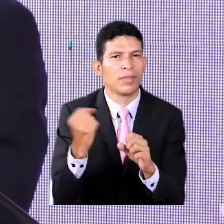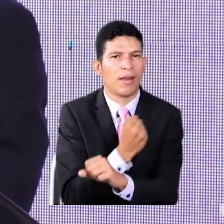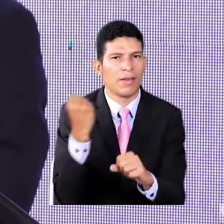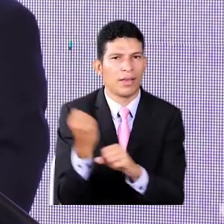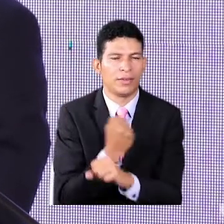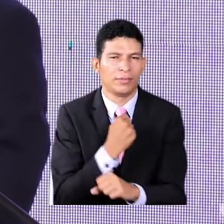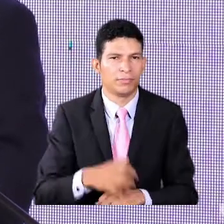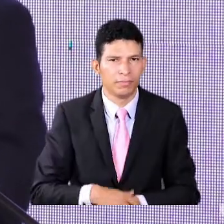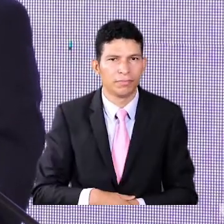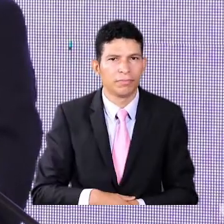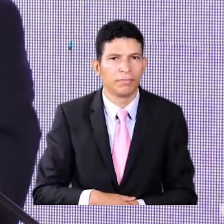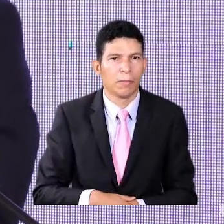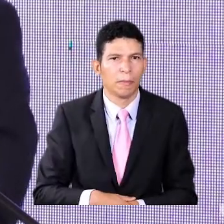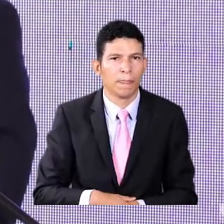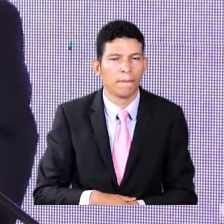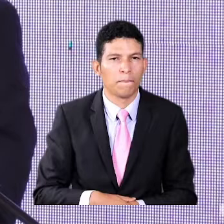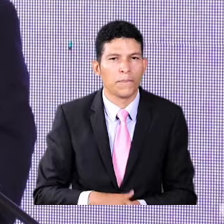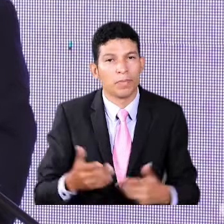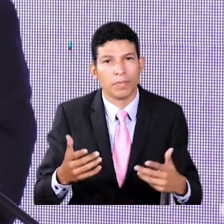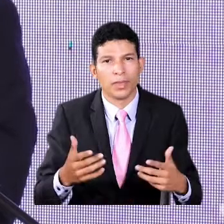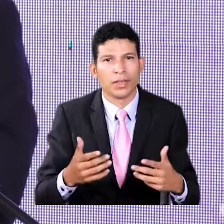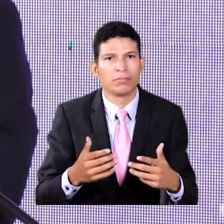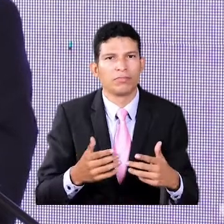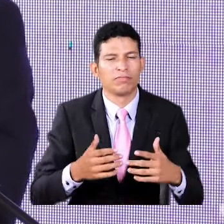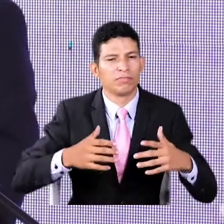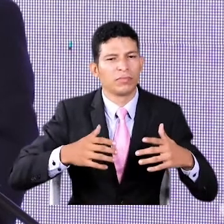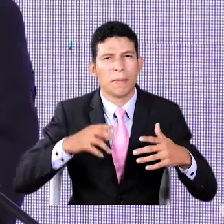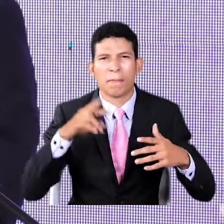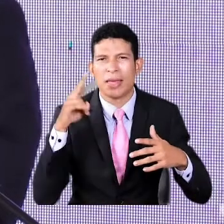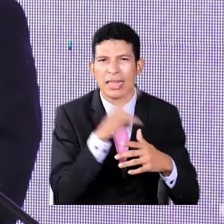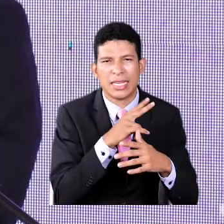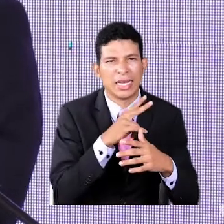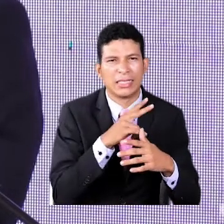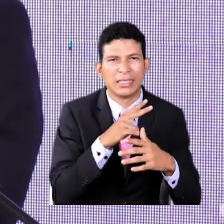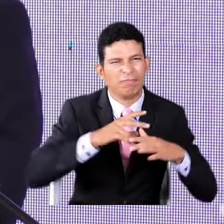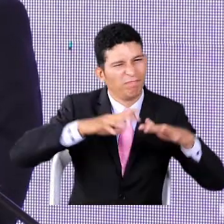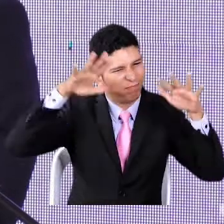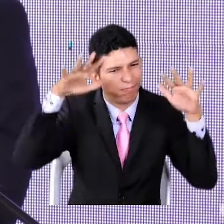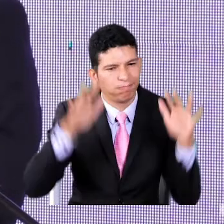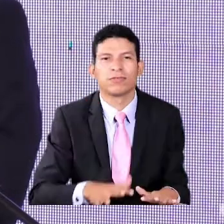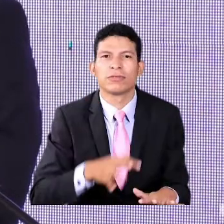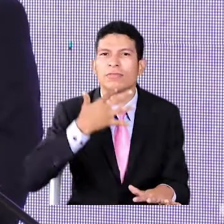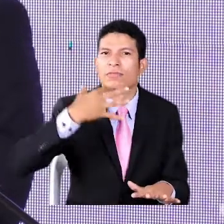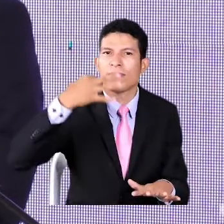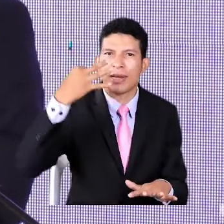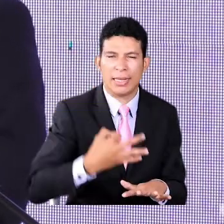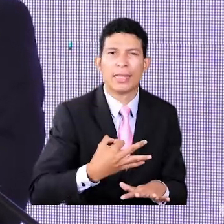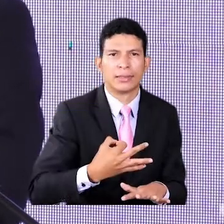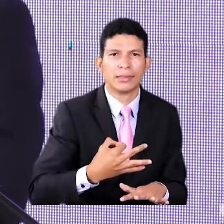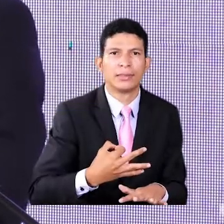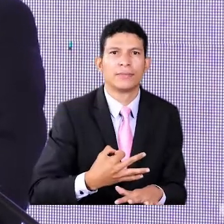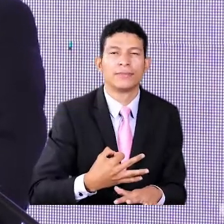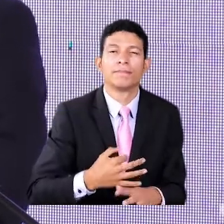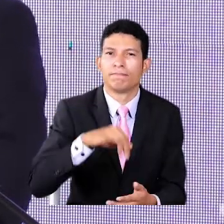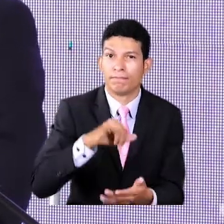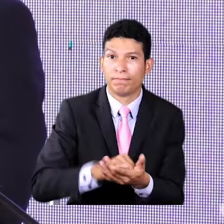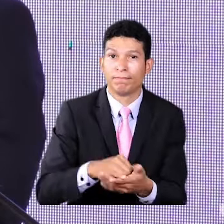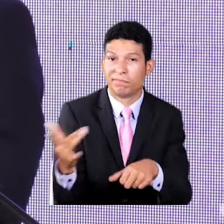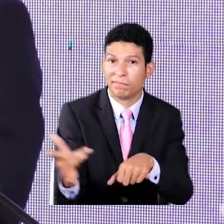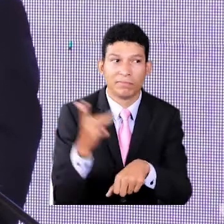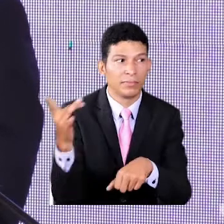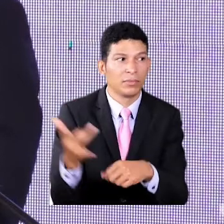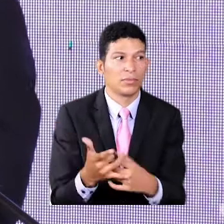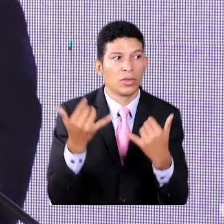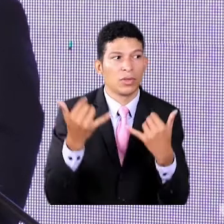por derribar las mentiras con verdad y eso es un aliciente que hoy